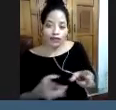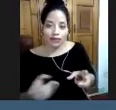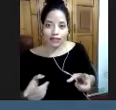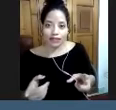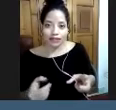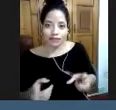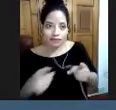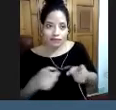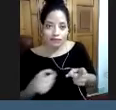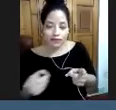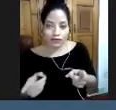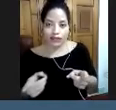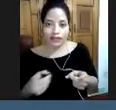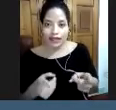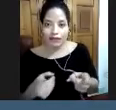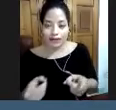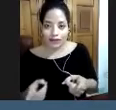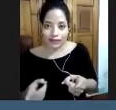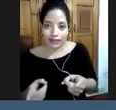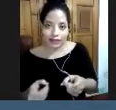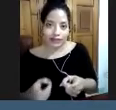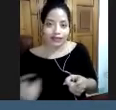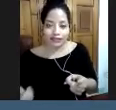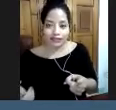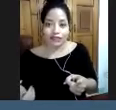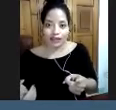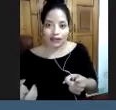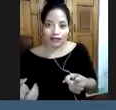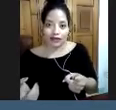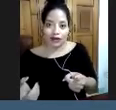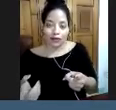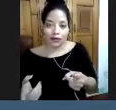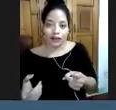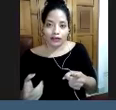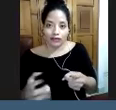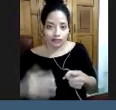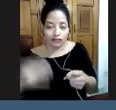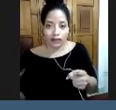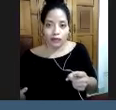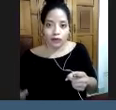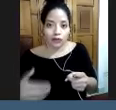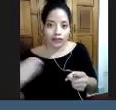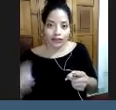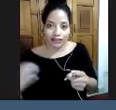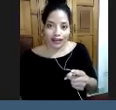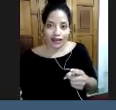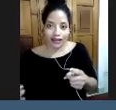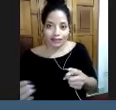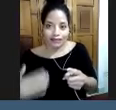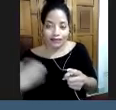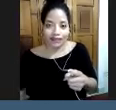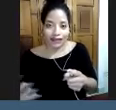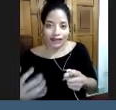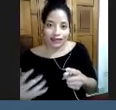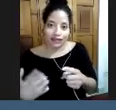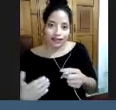ocurre solamente durante el periodo de pandemia, se intensifica, ¿no? Pero el mundo ya está